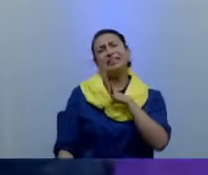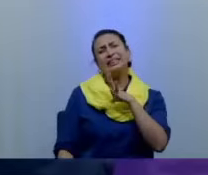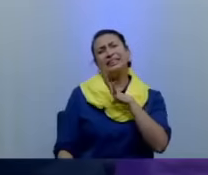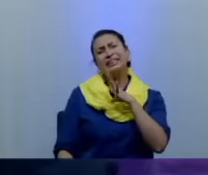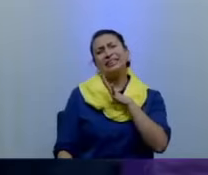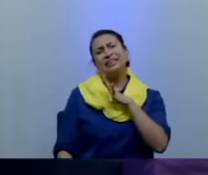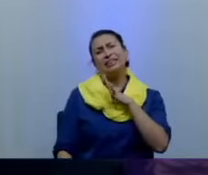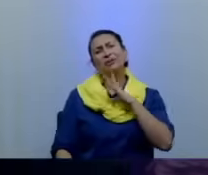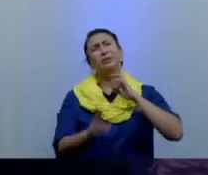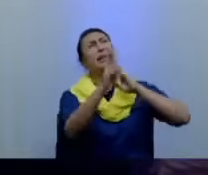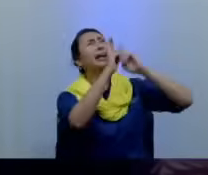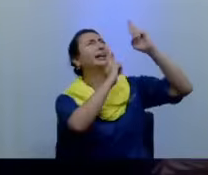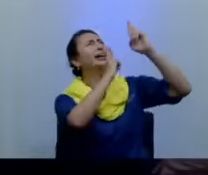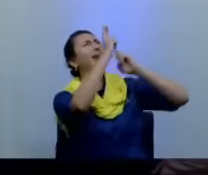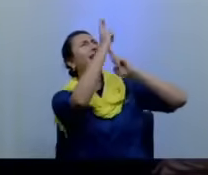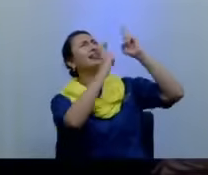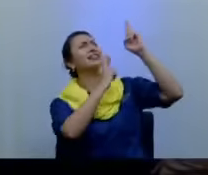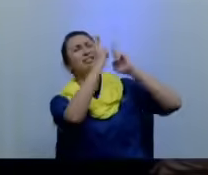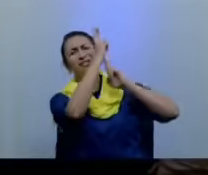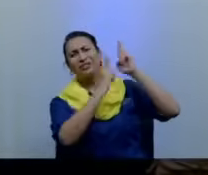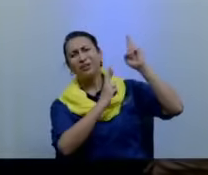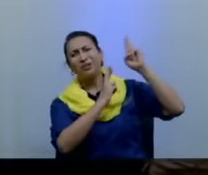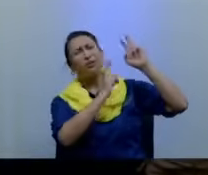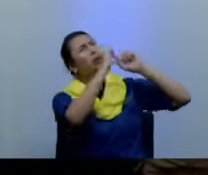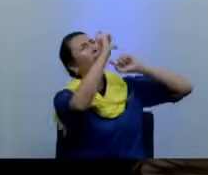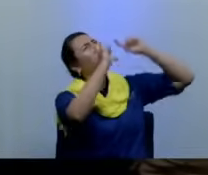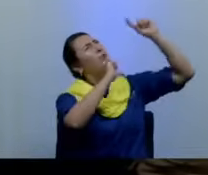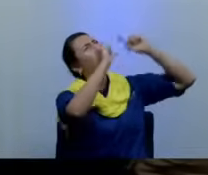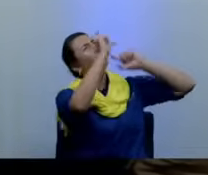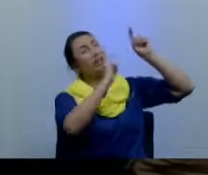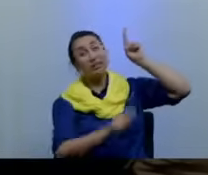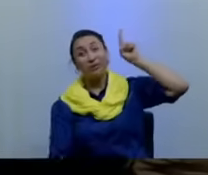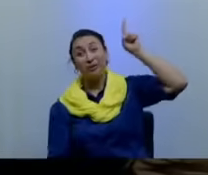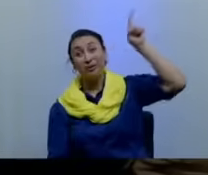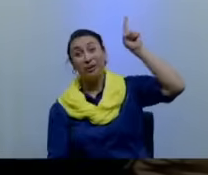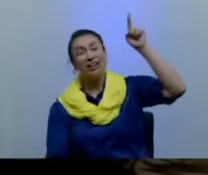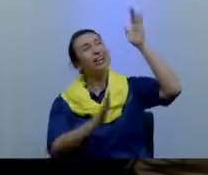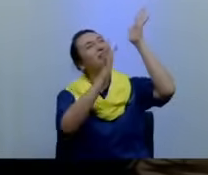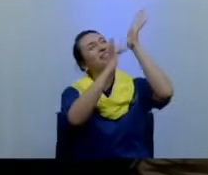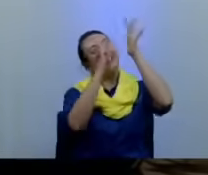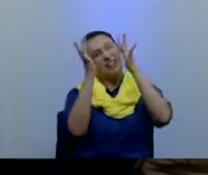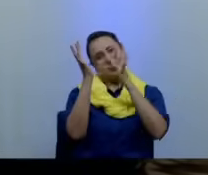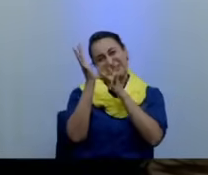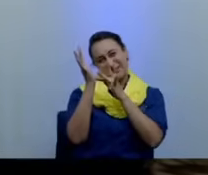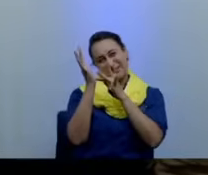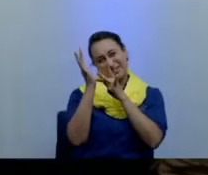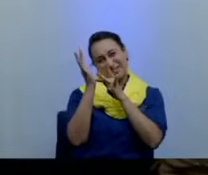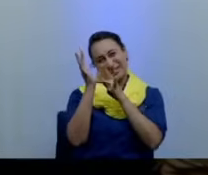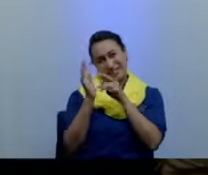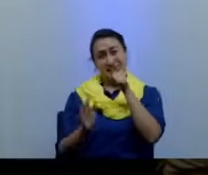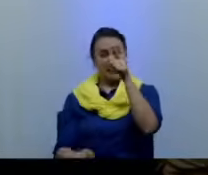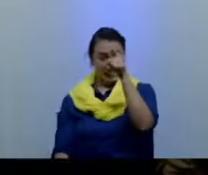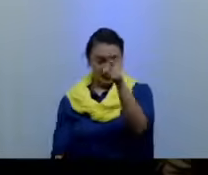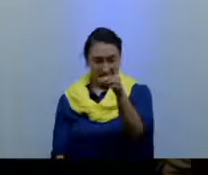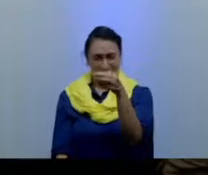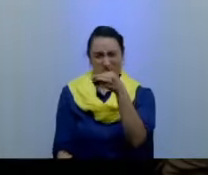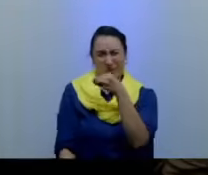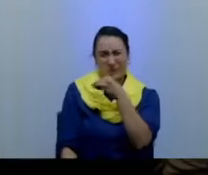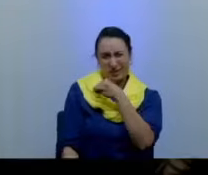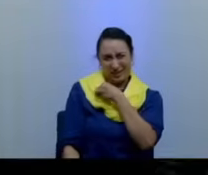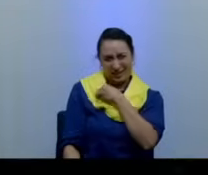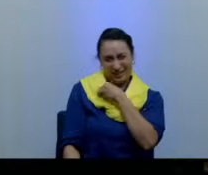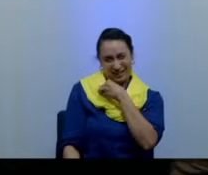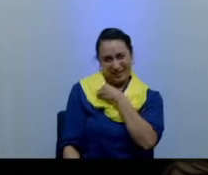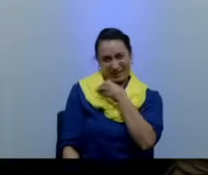personal con el Dios que hizo los cielos y la tierra. ¿Habrá alguien en medio de nosotros que quiera entregarle